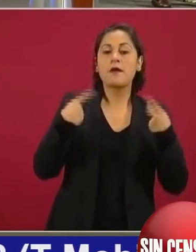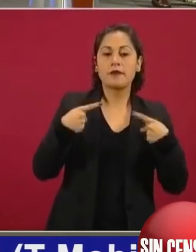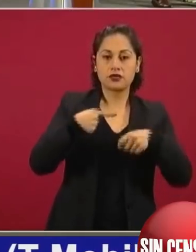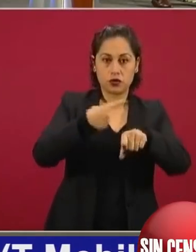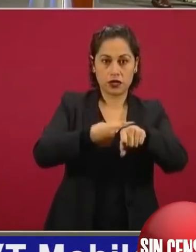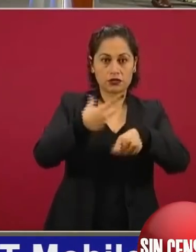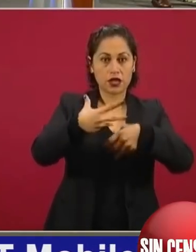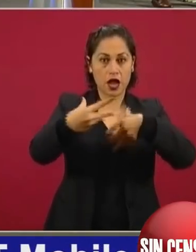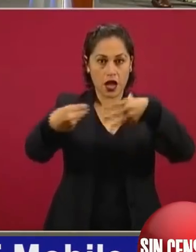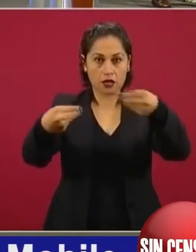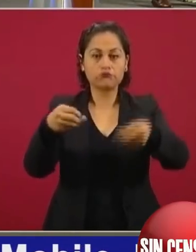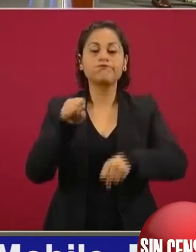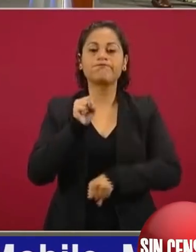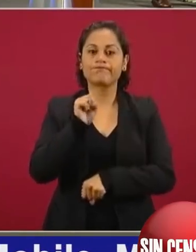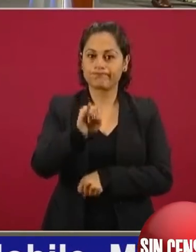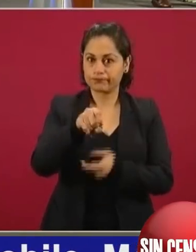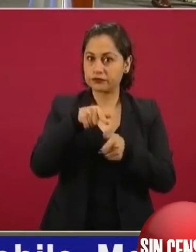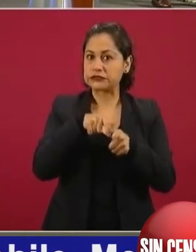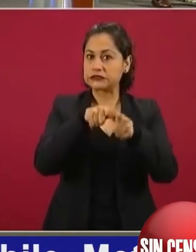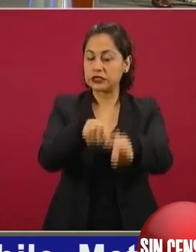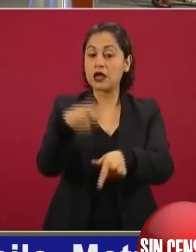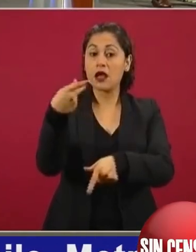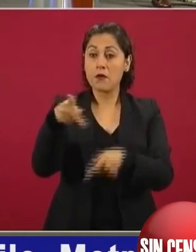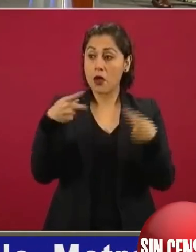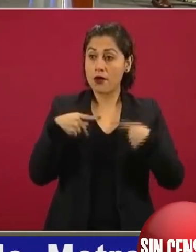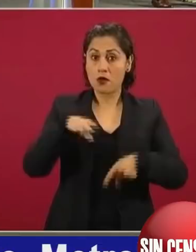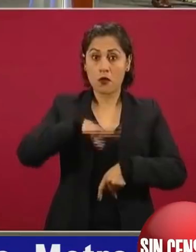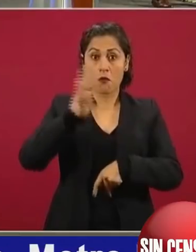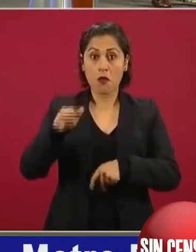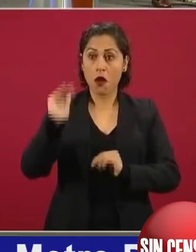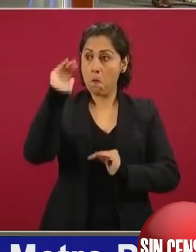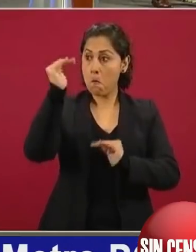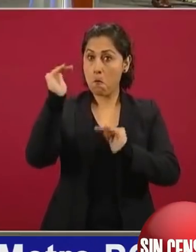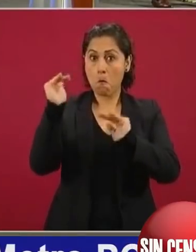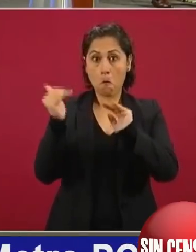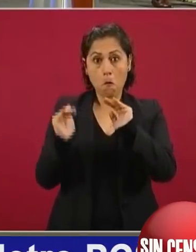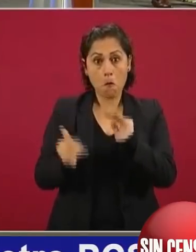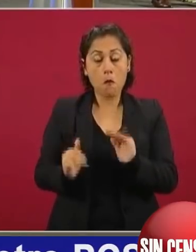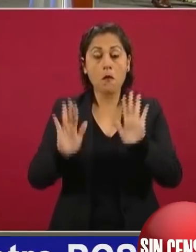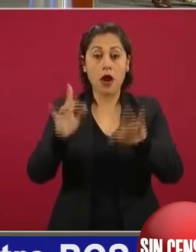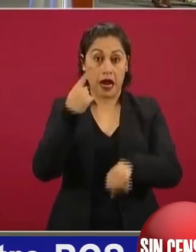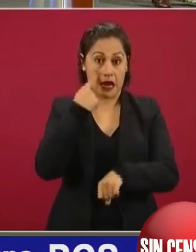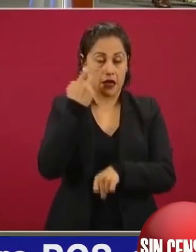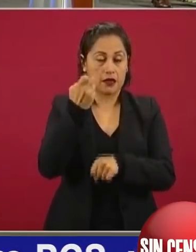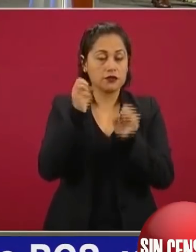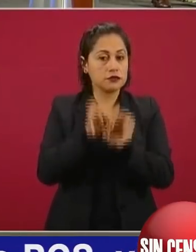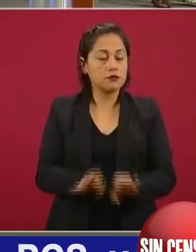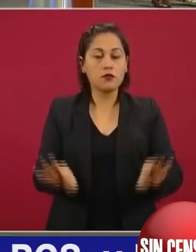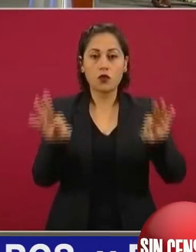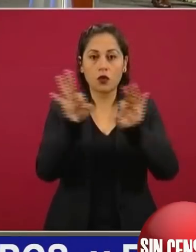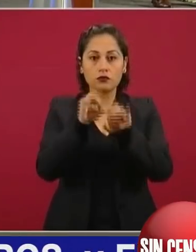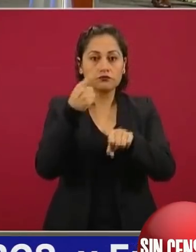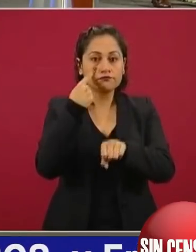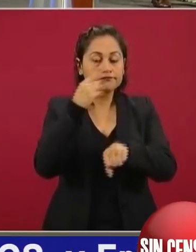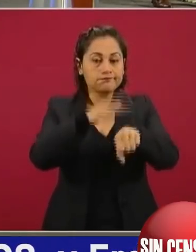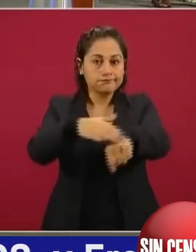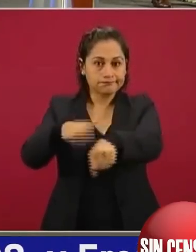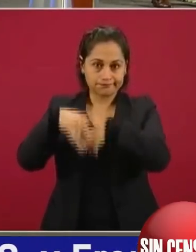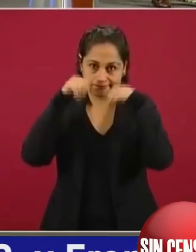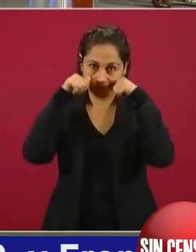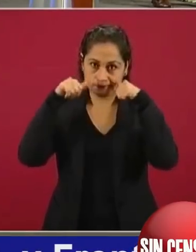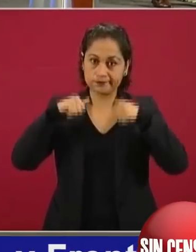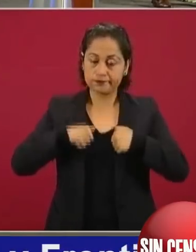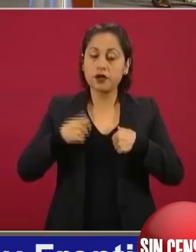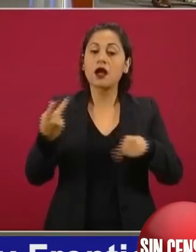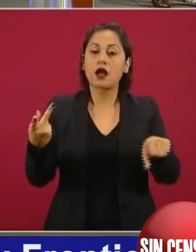importante y lo destaco como mensaje general para todo el país y para cada uno de los 32 estados. Se ha logrado que, a pesar de que